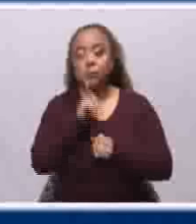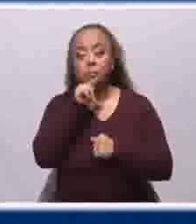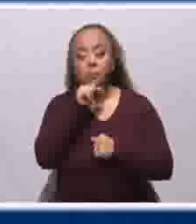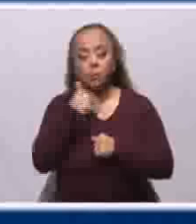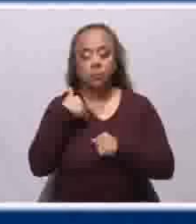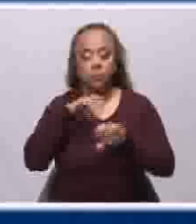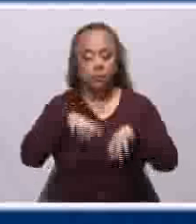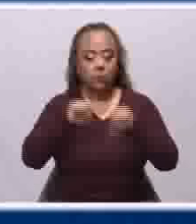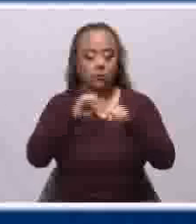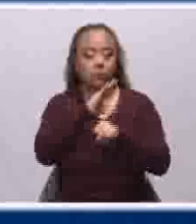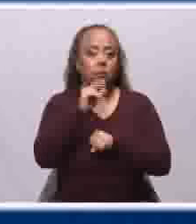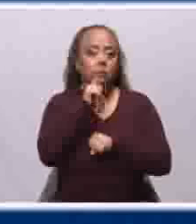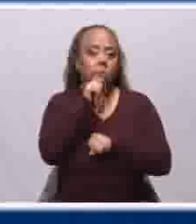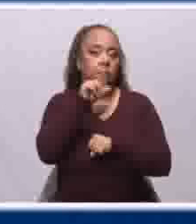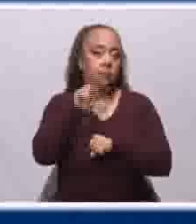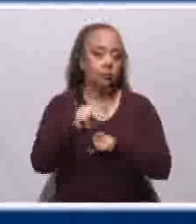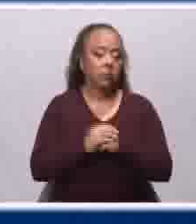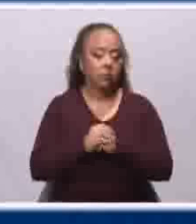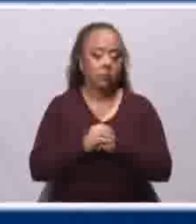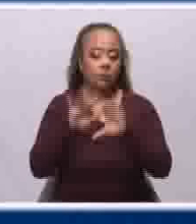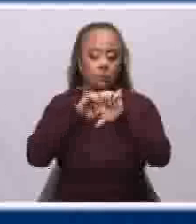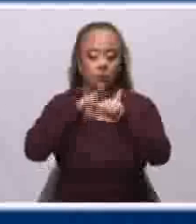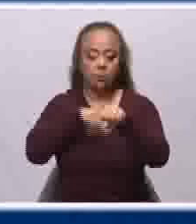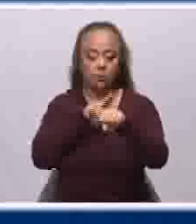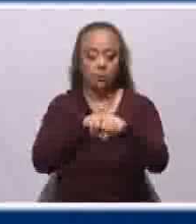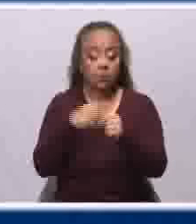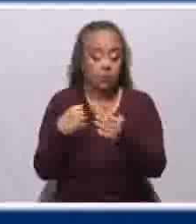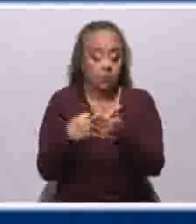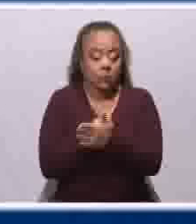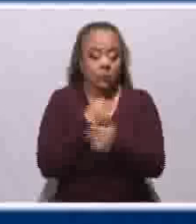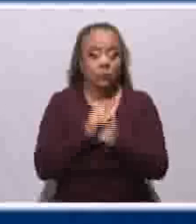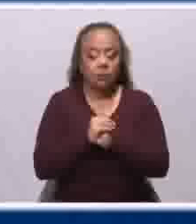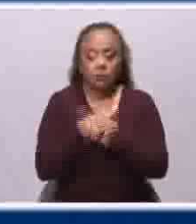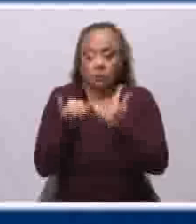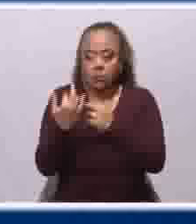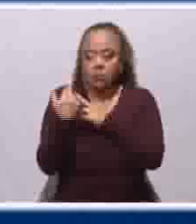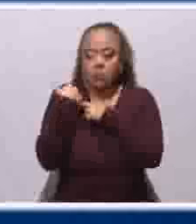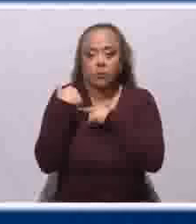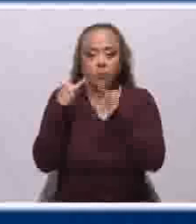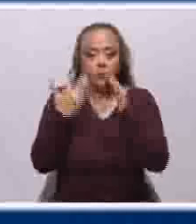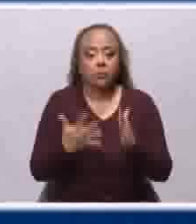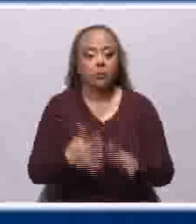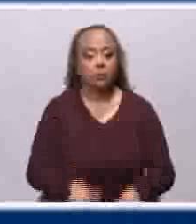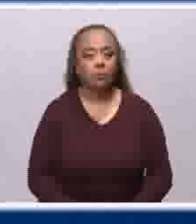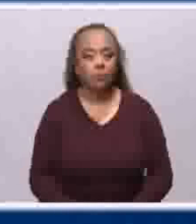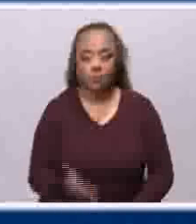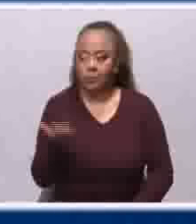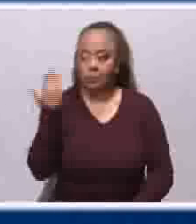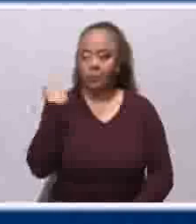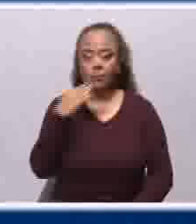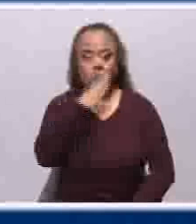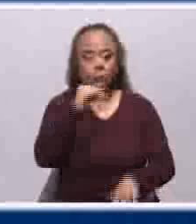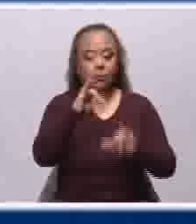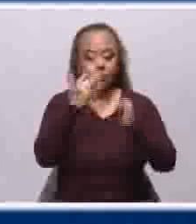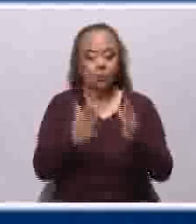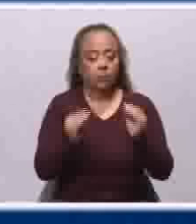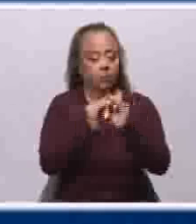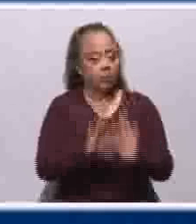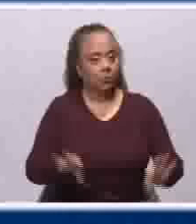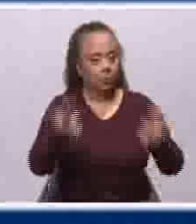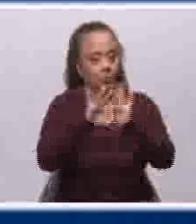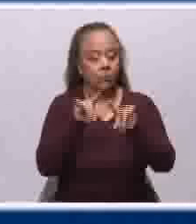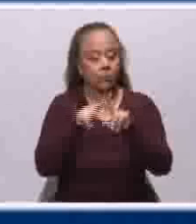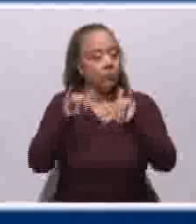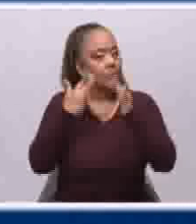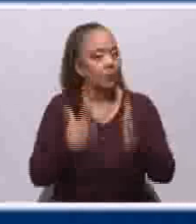tiene poder y quién no tiene poder la selección nacional Lamentablemente est en manos hasta de jugadores y los jugadores que son los más importantes pero son